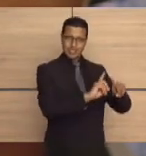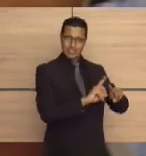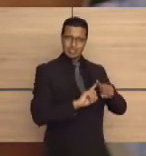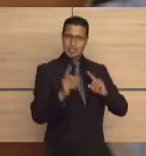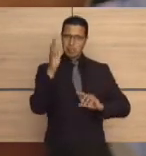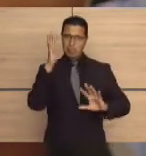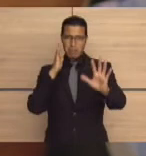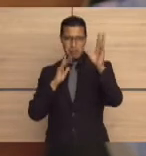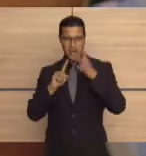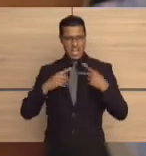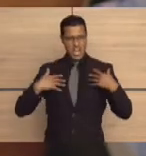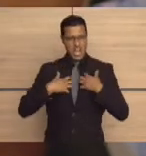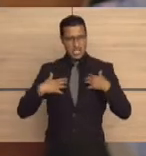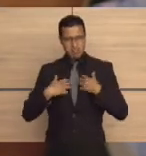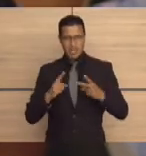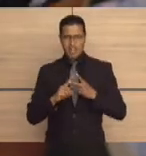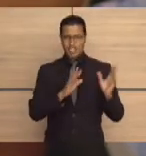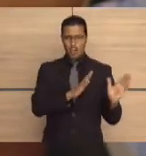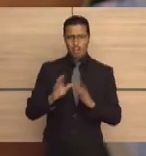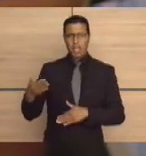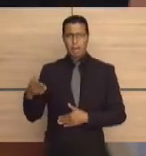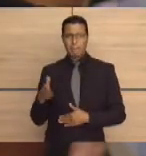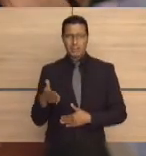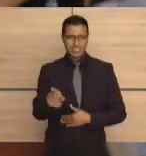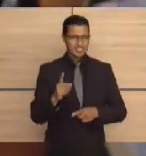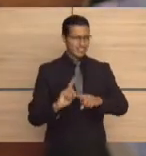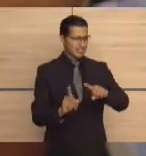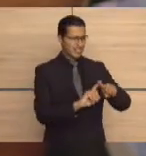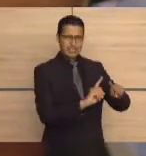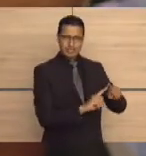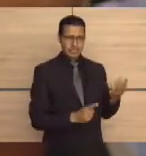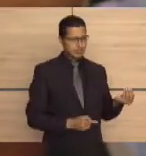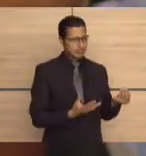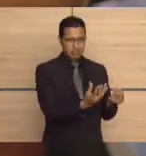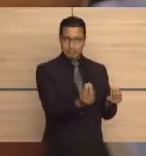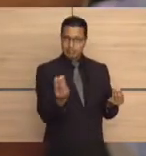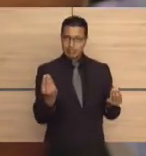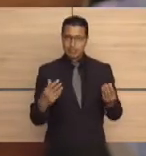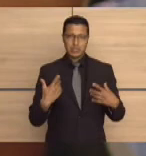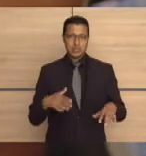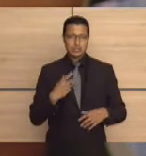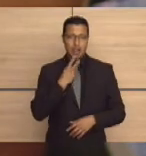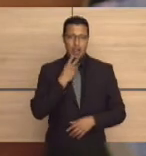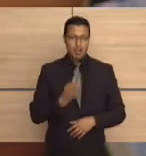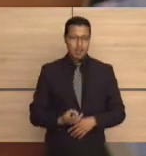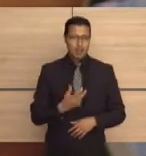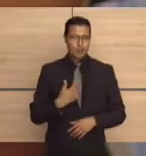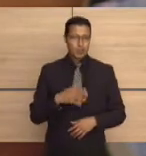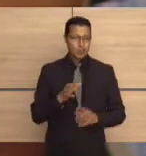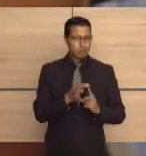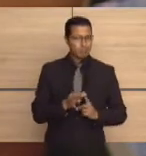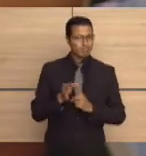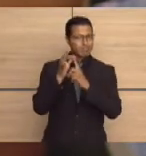naturalezas distintas, órdenes de peces distintos. Es algo extraordinario, es algo valiosísimo, que